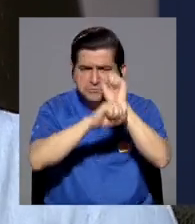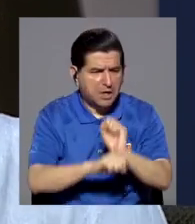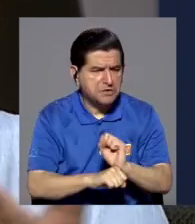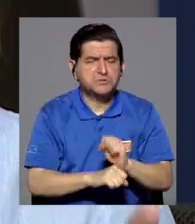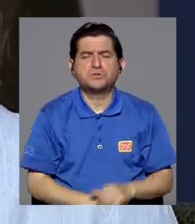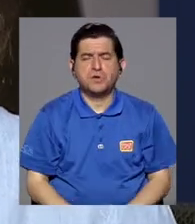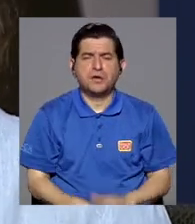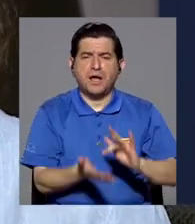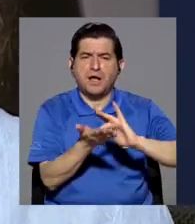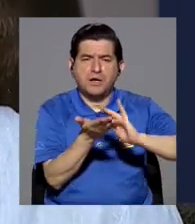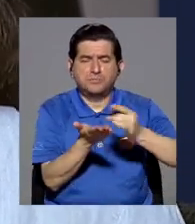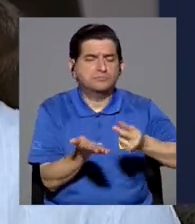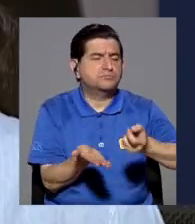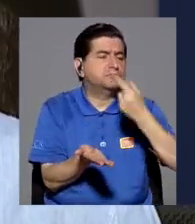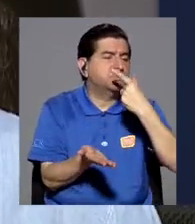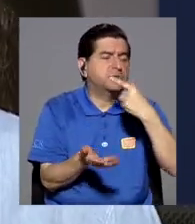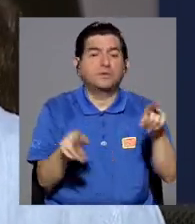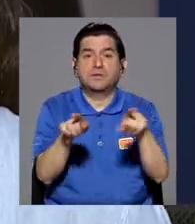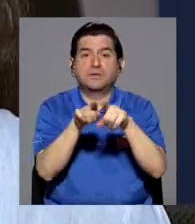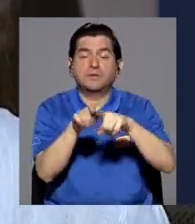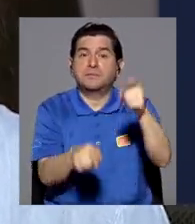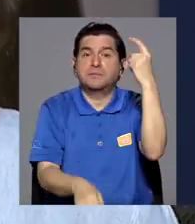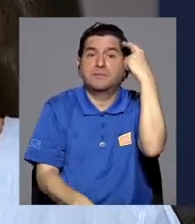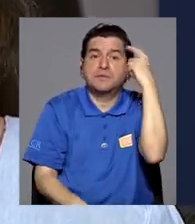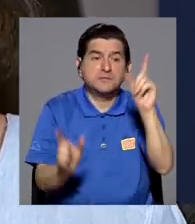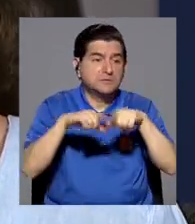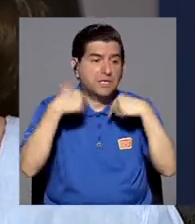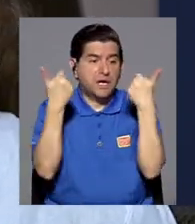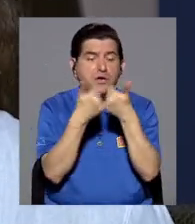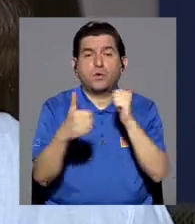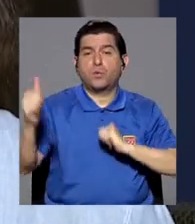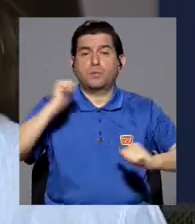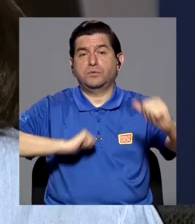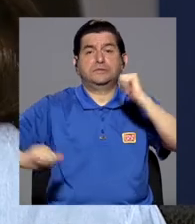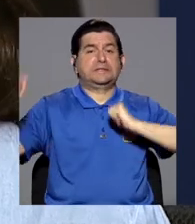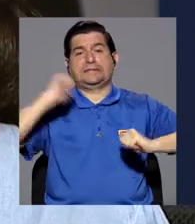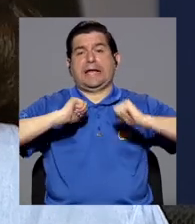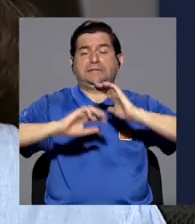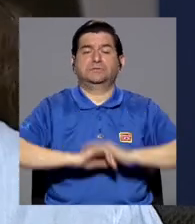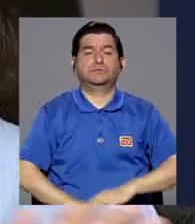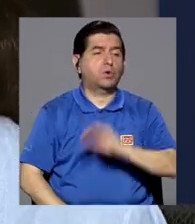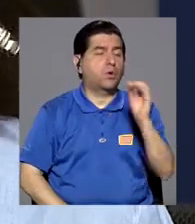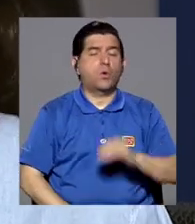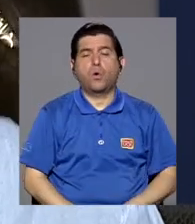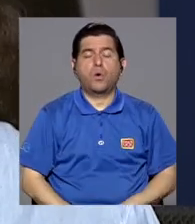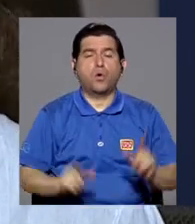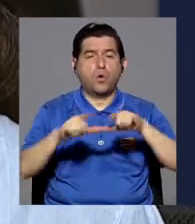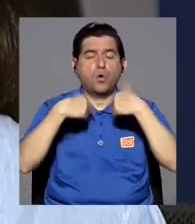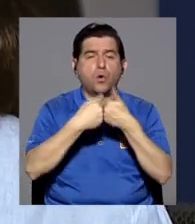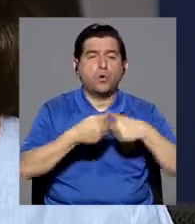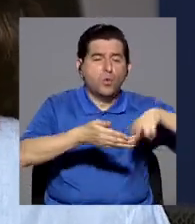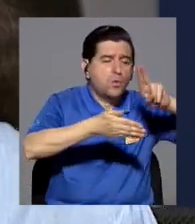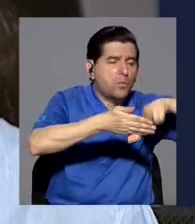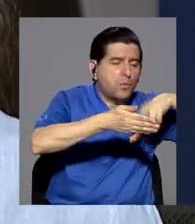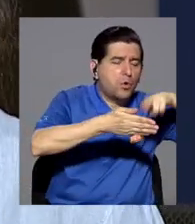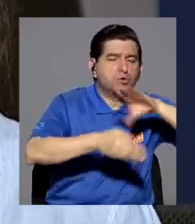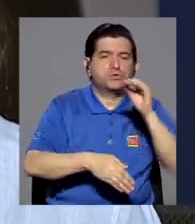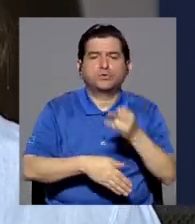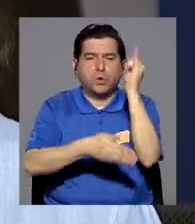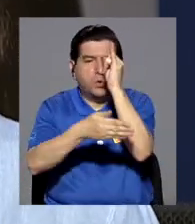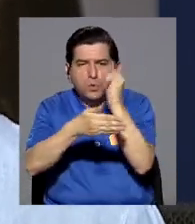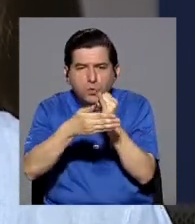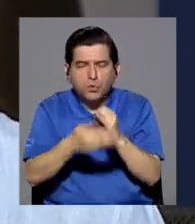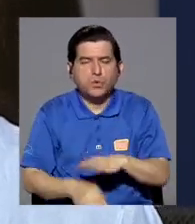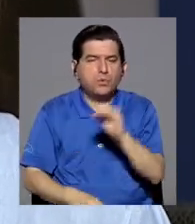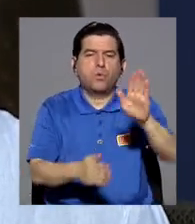no sé la medicación sino que también pensamos en grupos de teatro en grupos de pintura en grupos de dibujo en